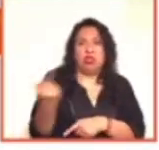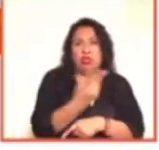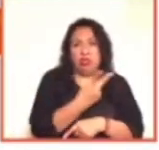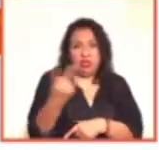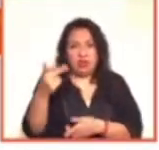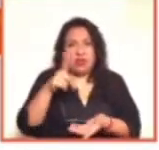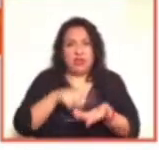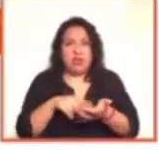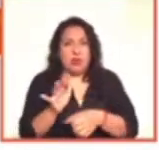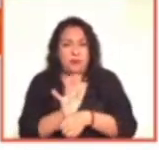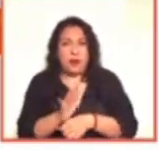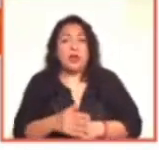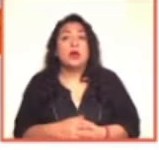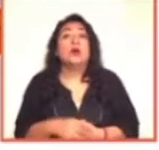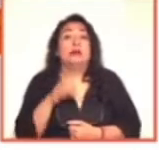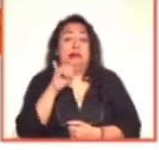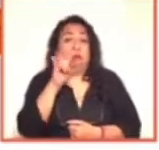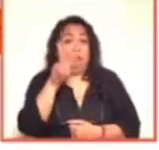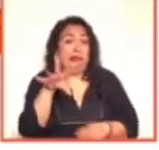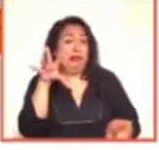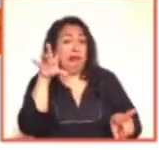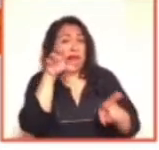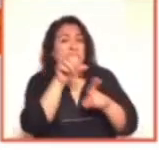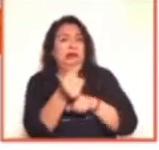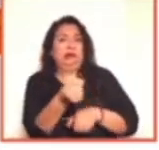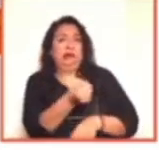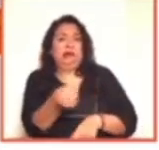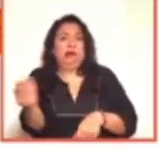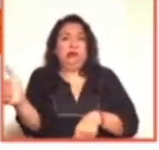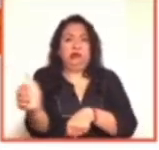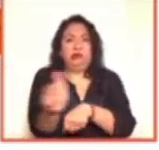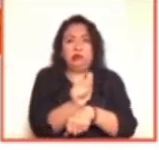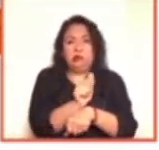Sí, fue todo un reto actoral en cuanto